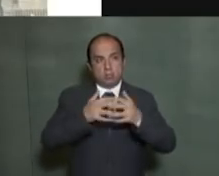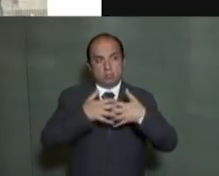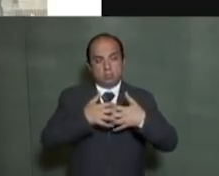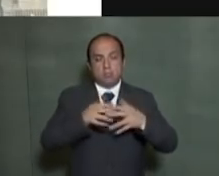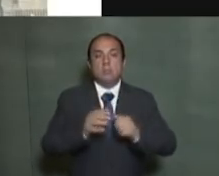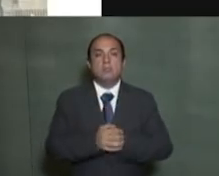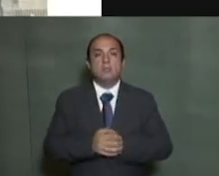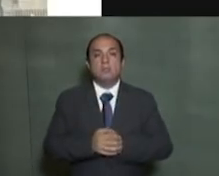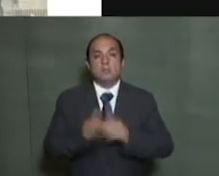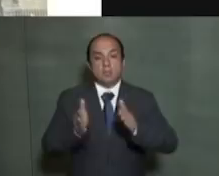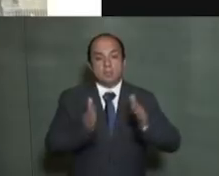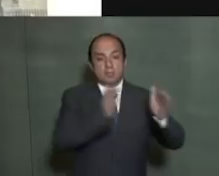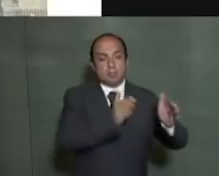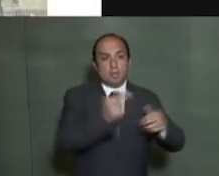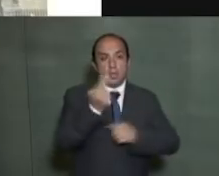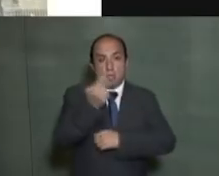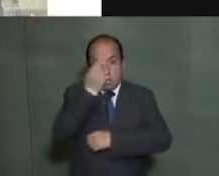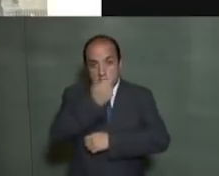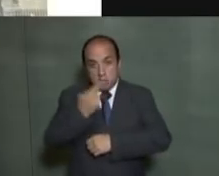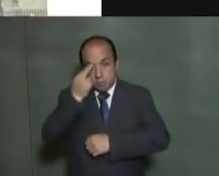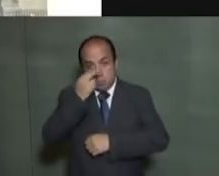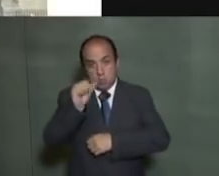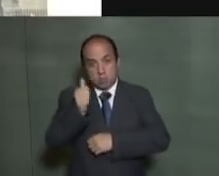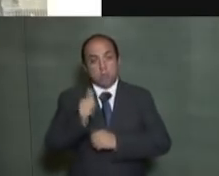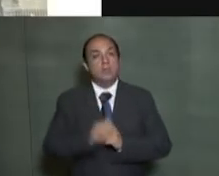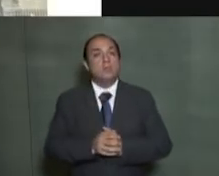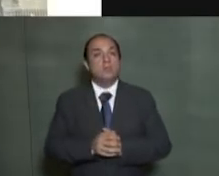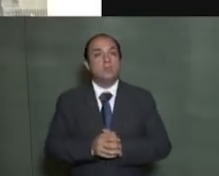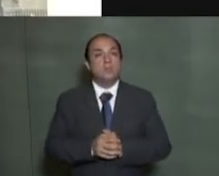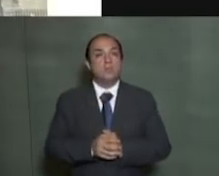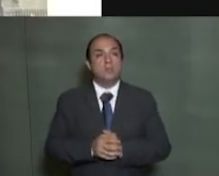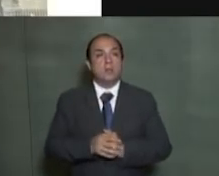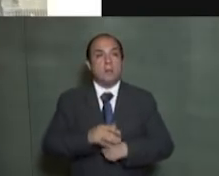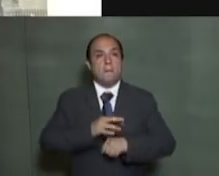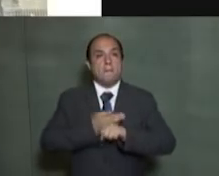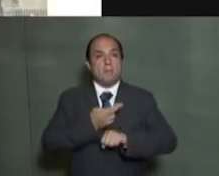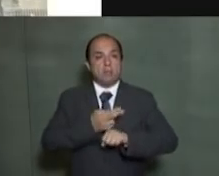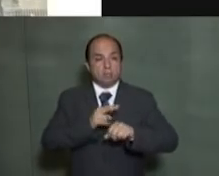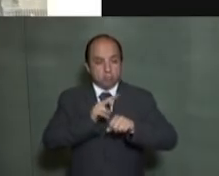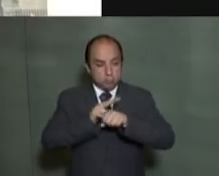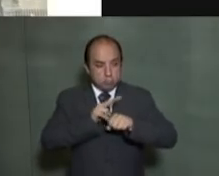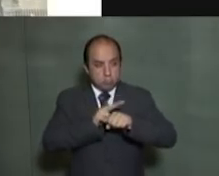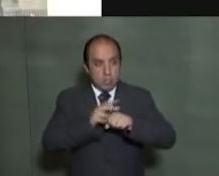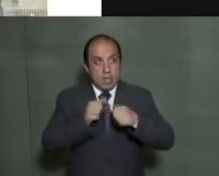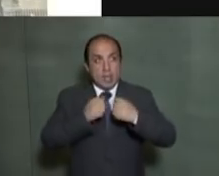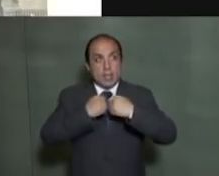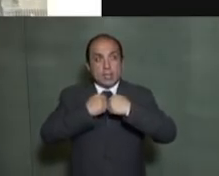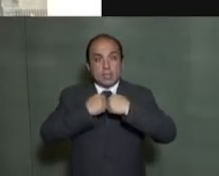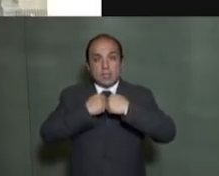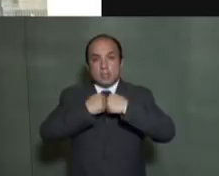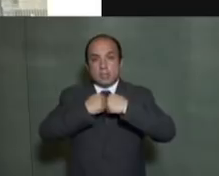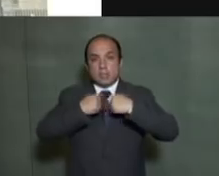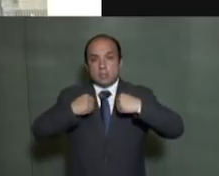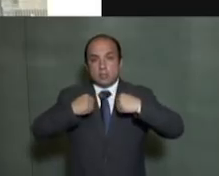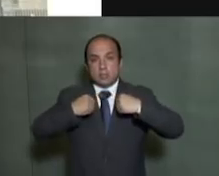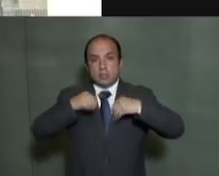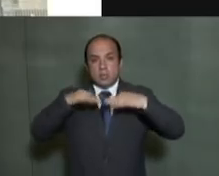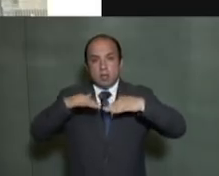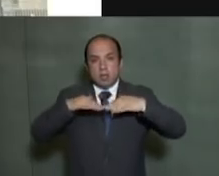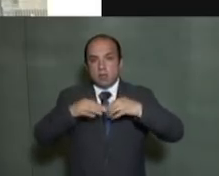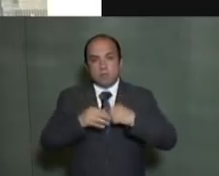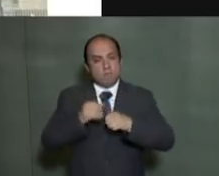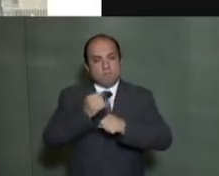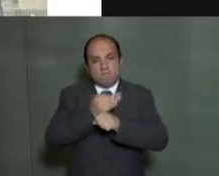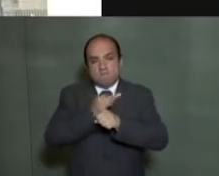Otro tema que deberá de revisarse y evaluarse con mayor detenimiento es la separación, en algunos casos insuficiente,